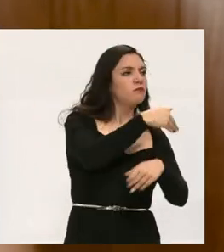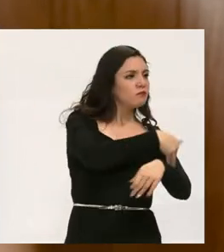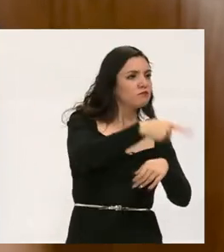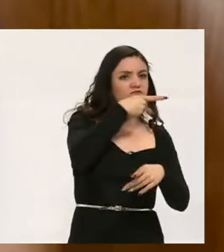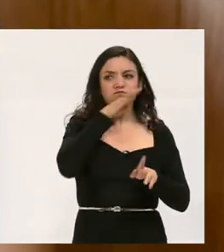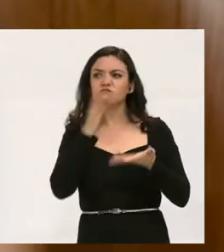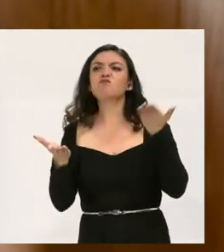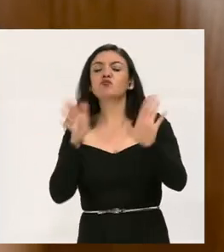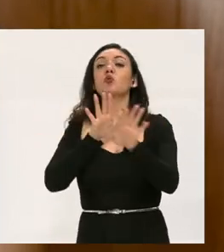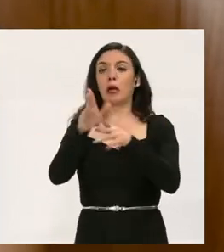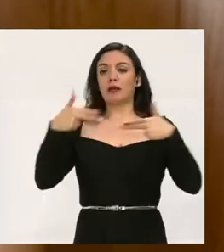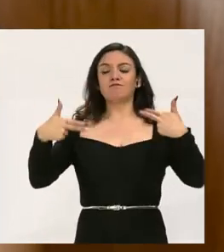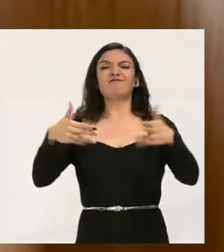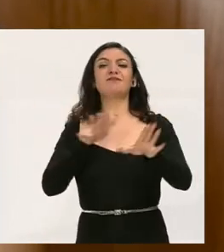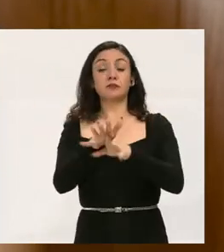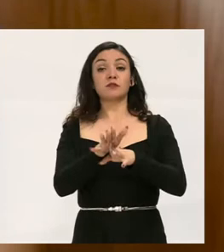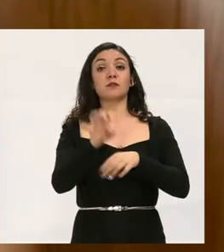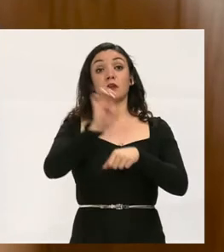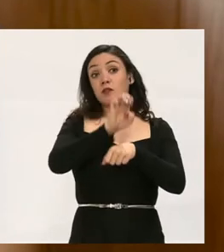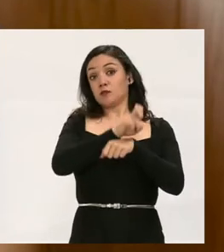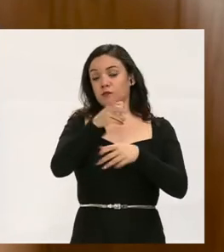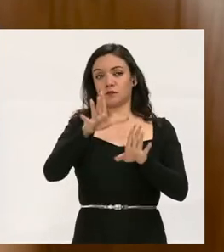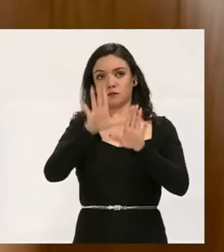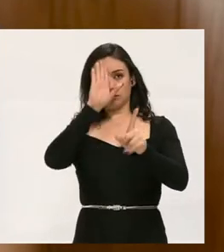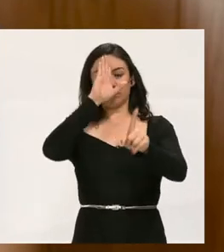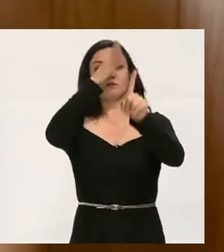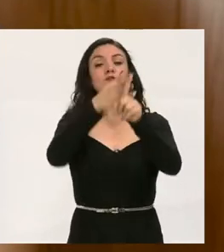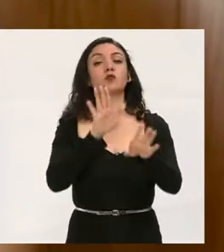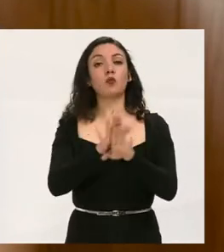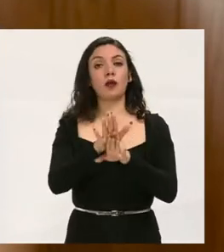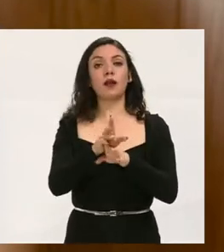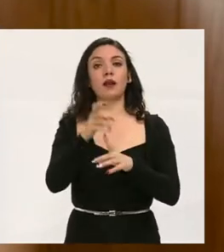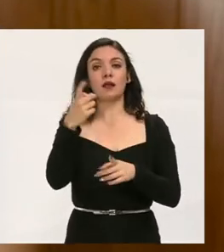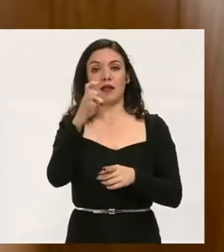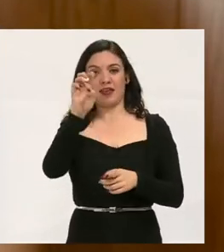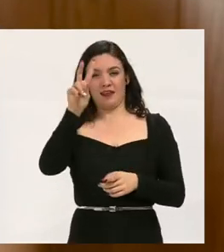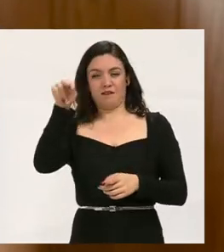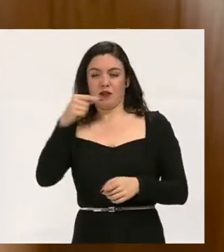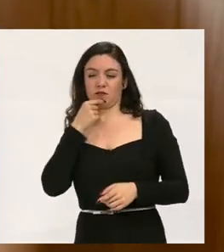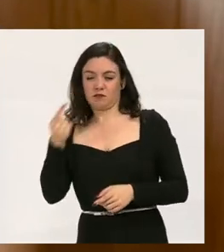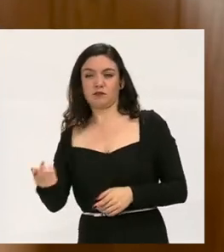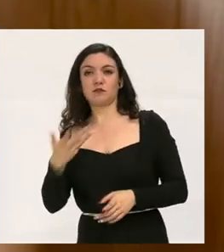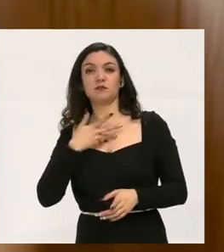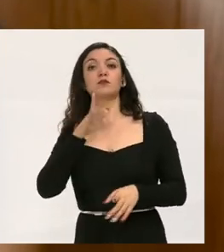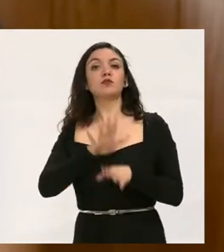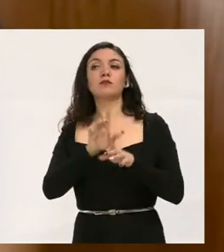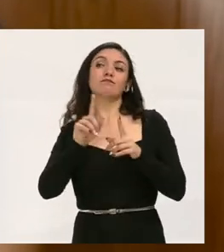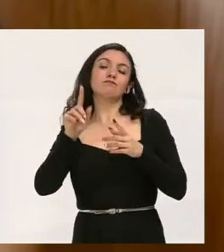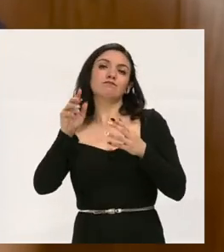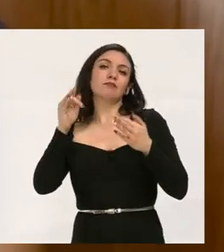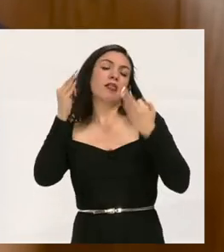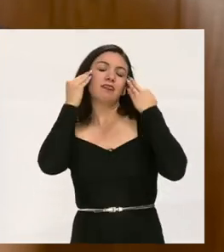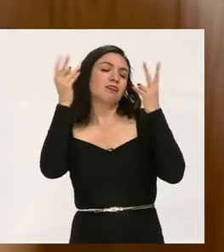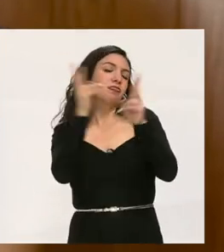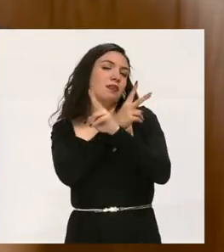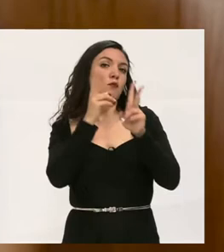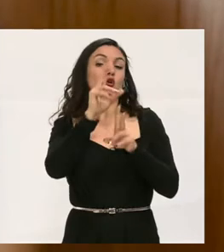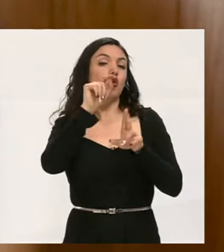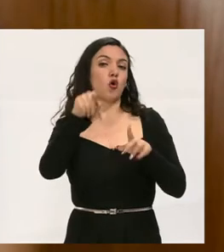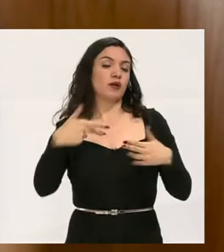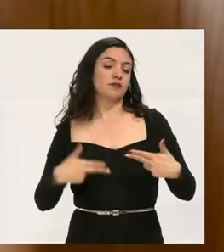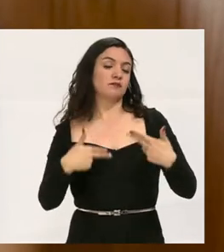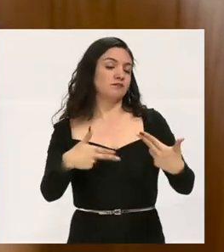lado de papá y mamá obviamente y bueno este llega a la conclusión que en el caso de iván es del factor fue ambiental